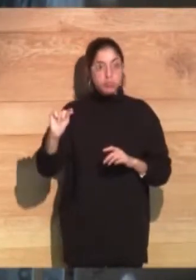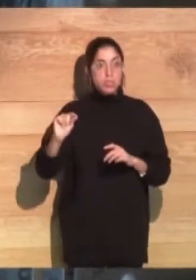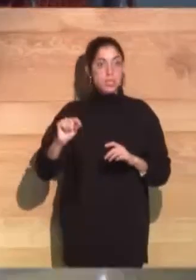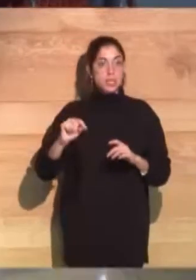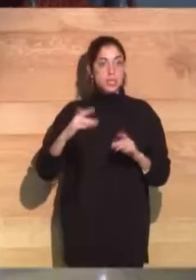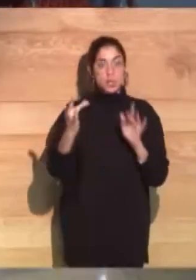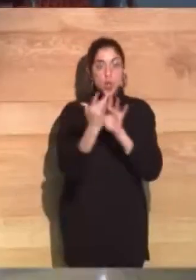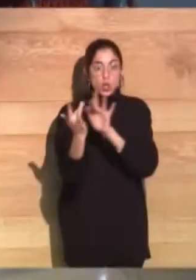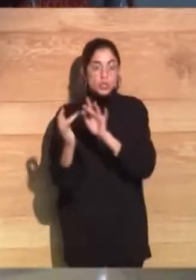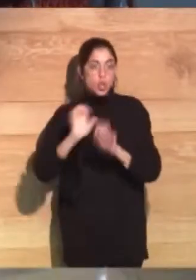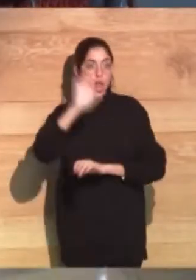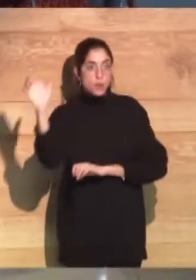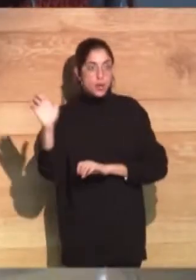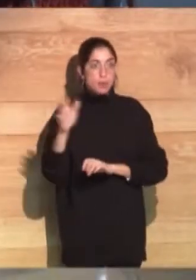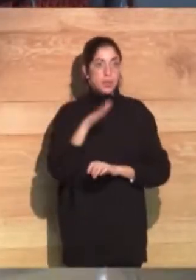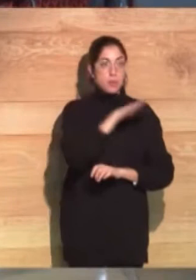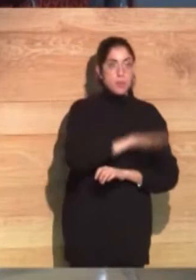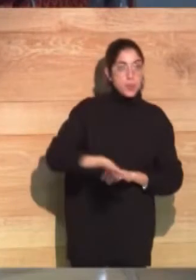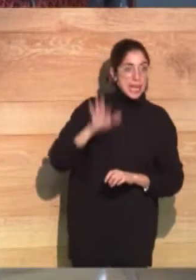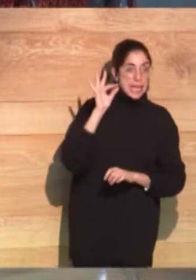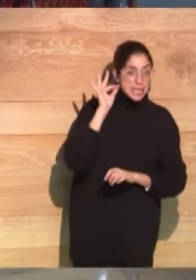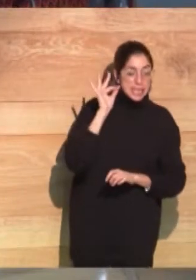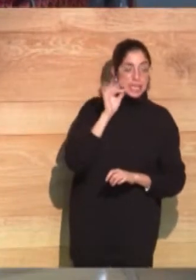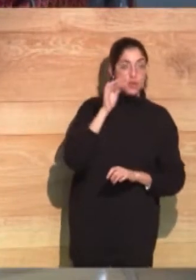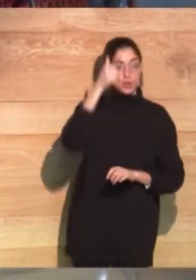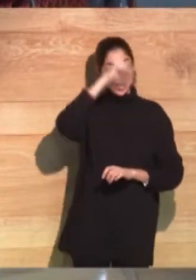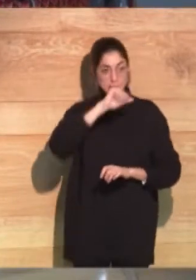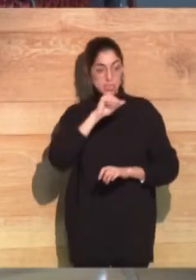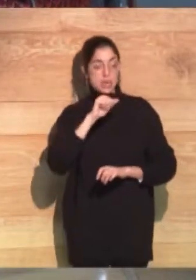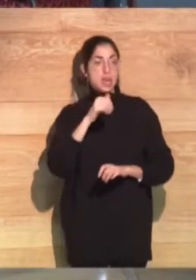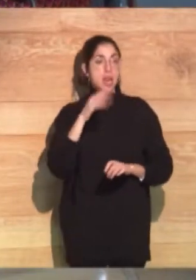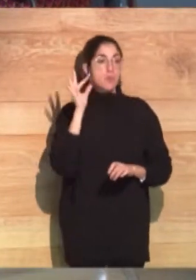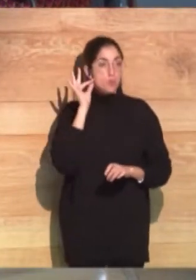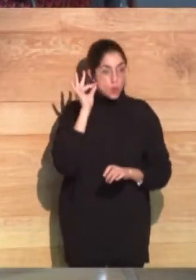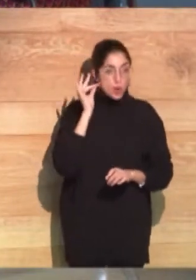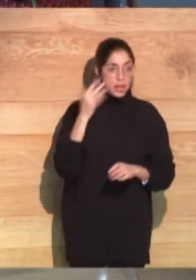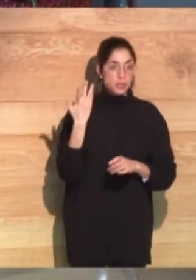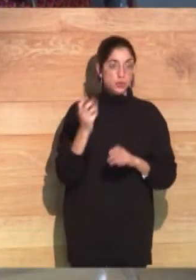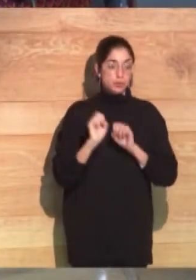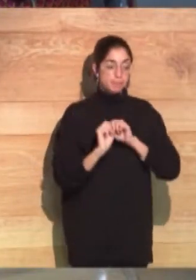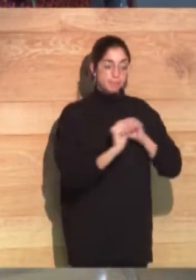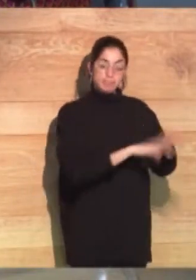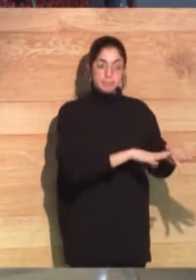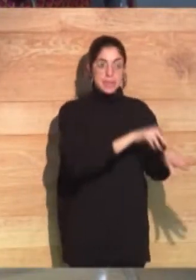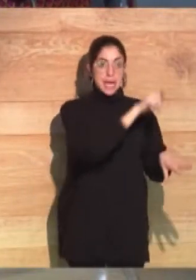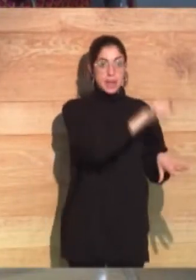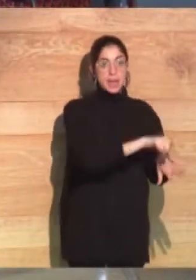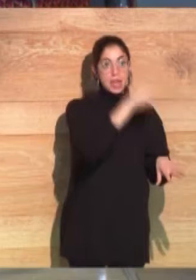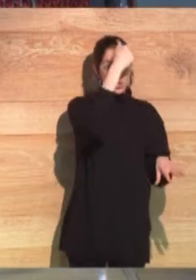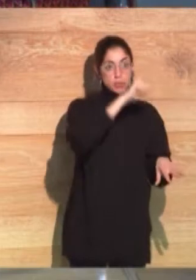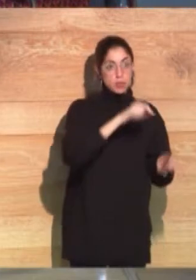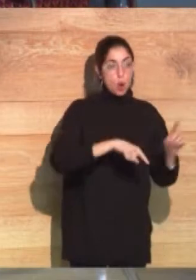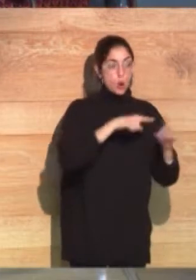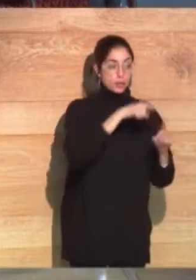esas mujeres, esos niños que abandonan a sus mayores, que abandonan a los hombres que tienen que luchar?